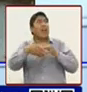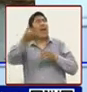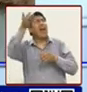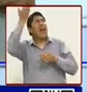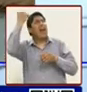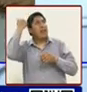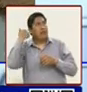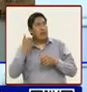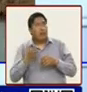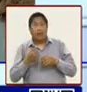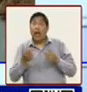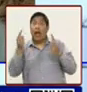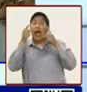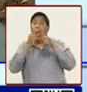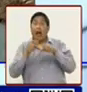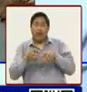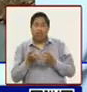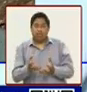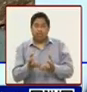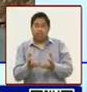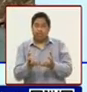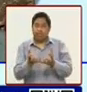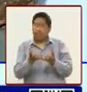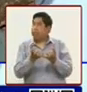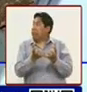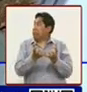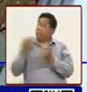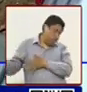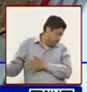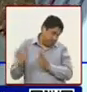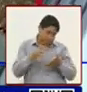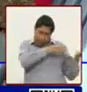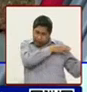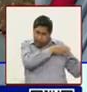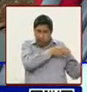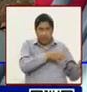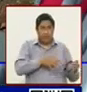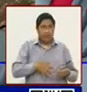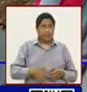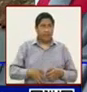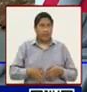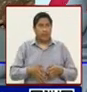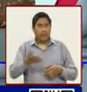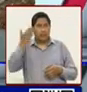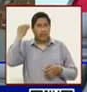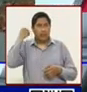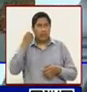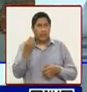pérdidas de maquinarias. Desde el año pasado tenemos dos desaparecidos que no se ha podido sacar, están